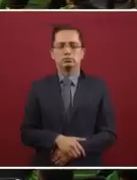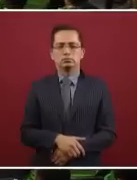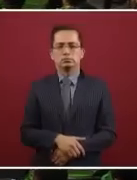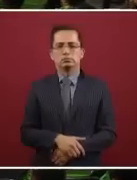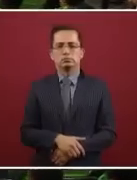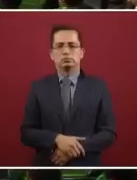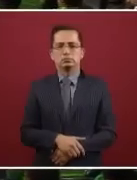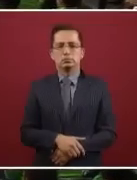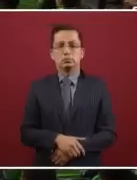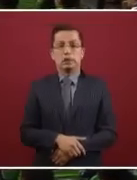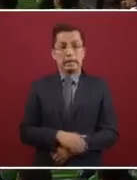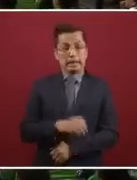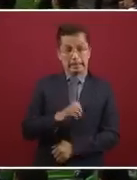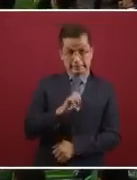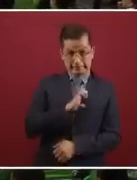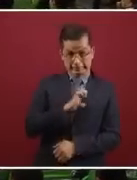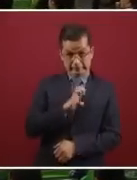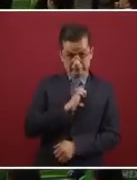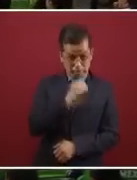A cada entrenador,